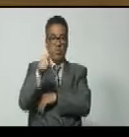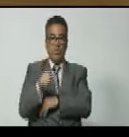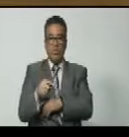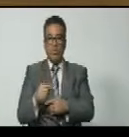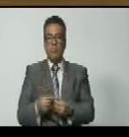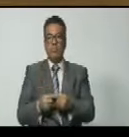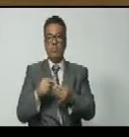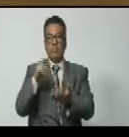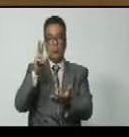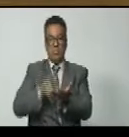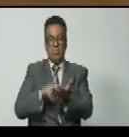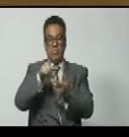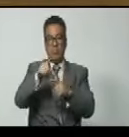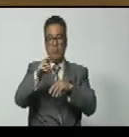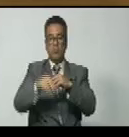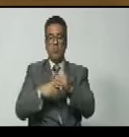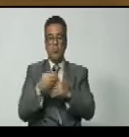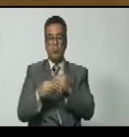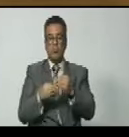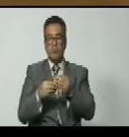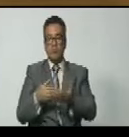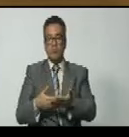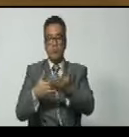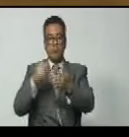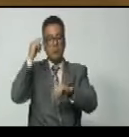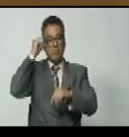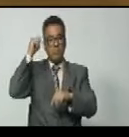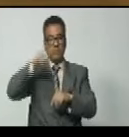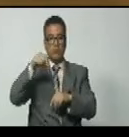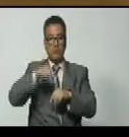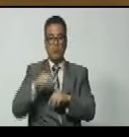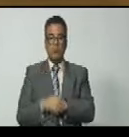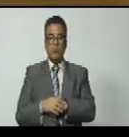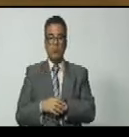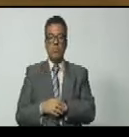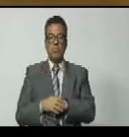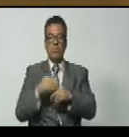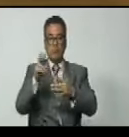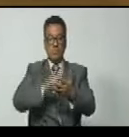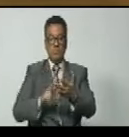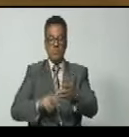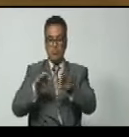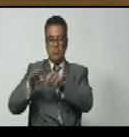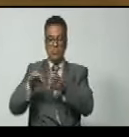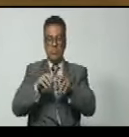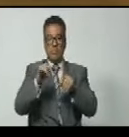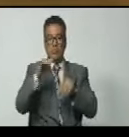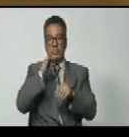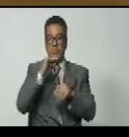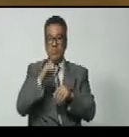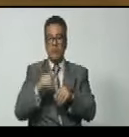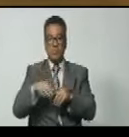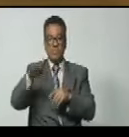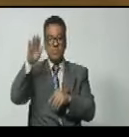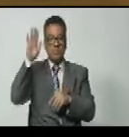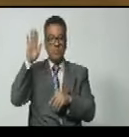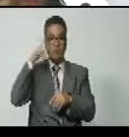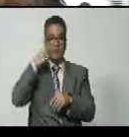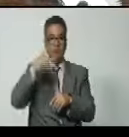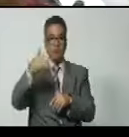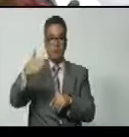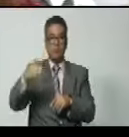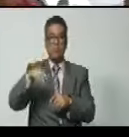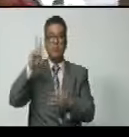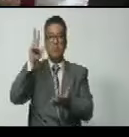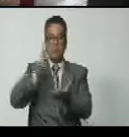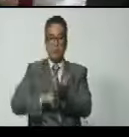que estén a favor de aprobar la propuesta de orden del día leído por secretaría, sírvanse informarlo con la señal de costumbre.